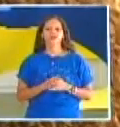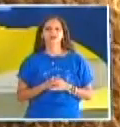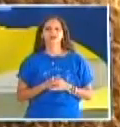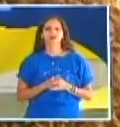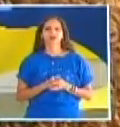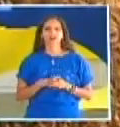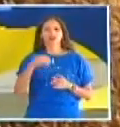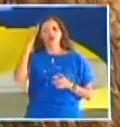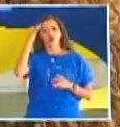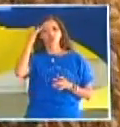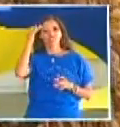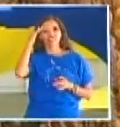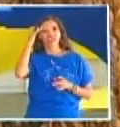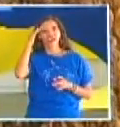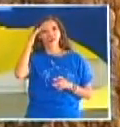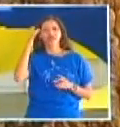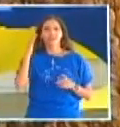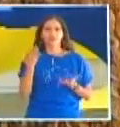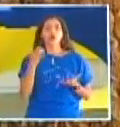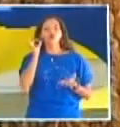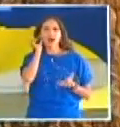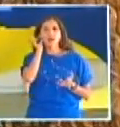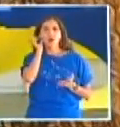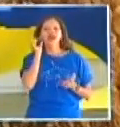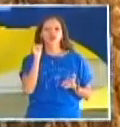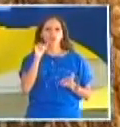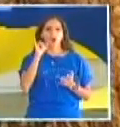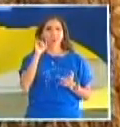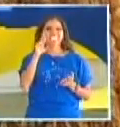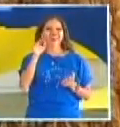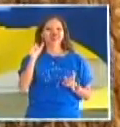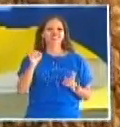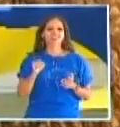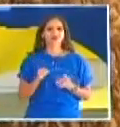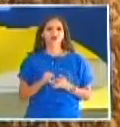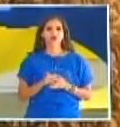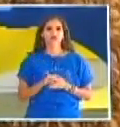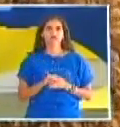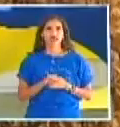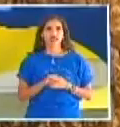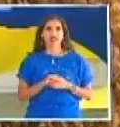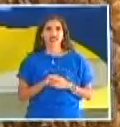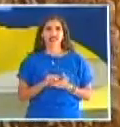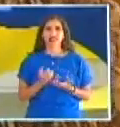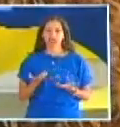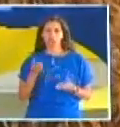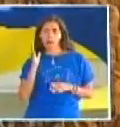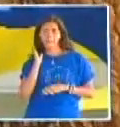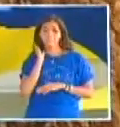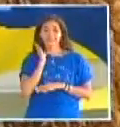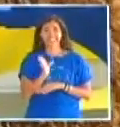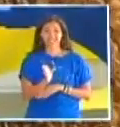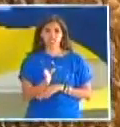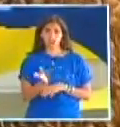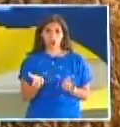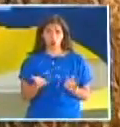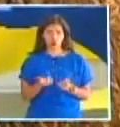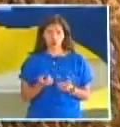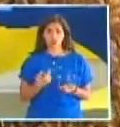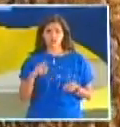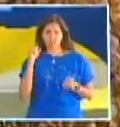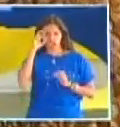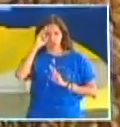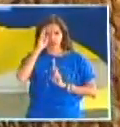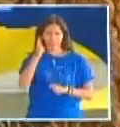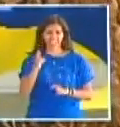yo sé que para una mujer como Iris, la pretendida sanción ilegal, inmoral